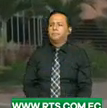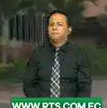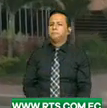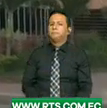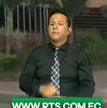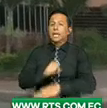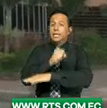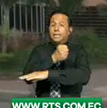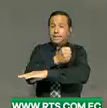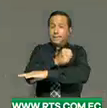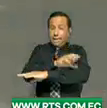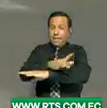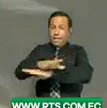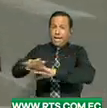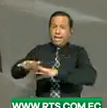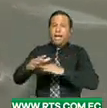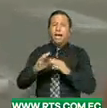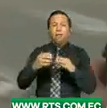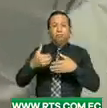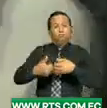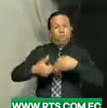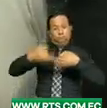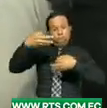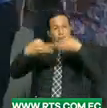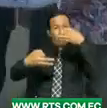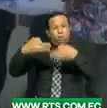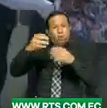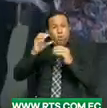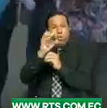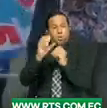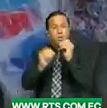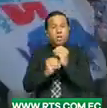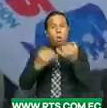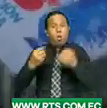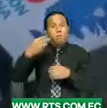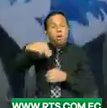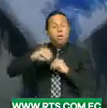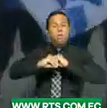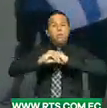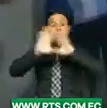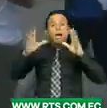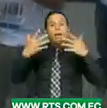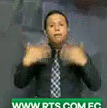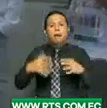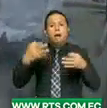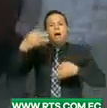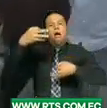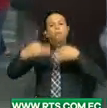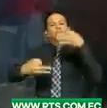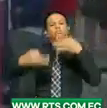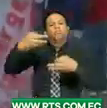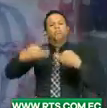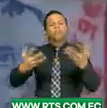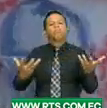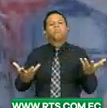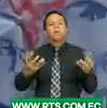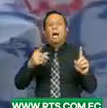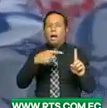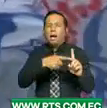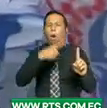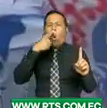Provincial de Santa Elena se efectuó la mañana de este miércoles la audiencia de apelación de habeas corpus que fue concedida al